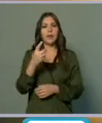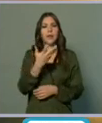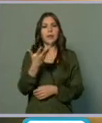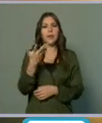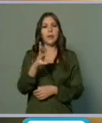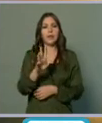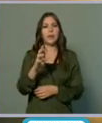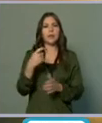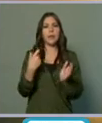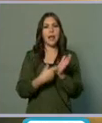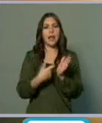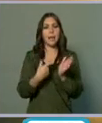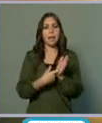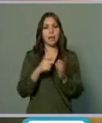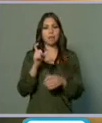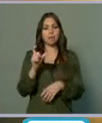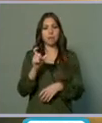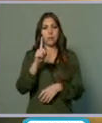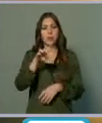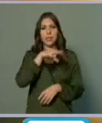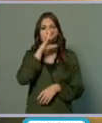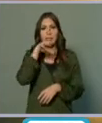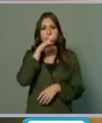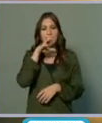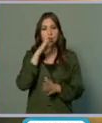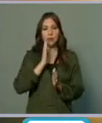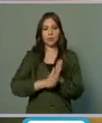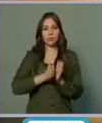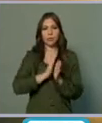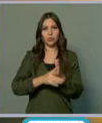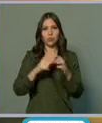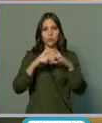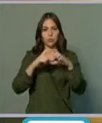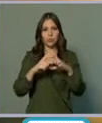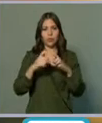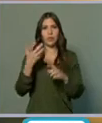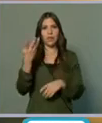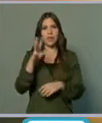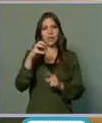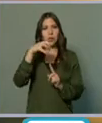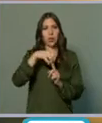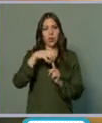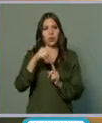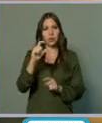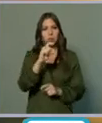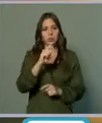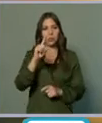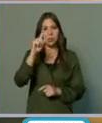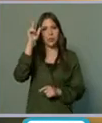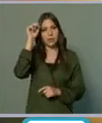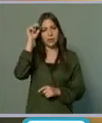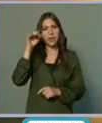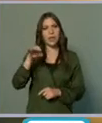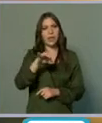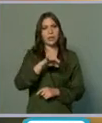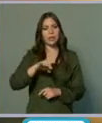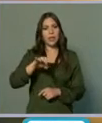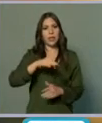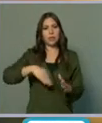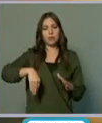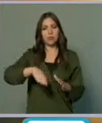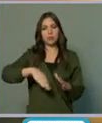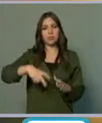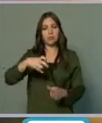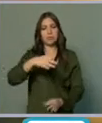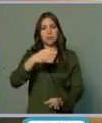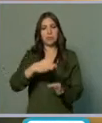de camarón jumbo, una cebolla rebanada en aros, 2 piezas de hongos chicos, una zanahoria y aceite para freír.